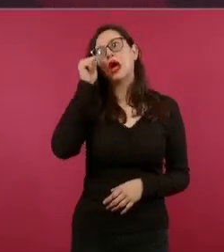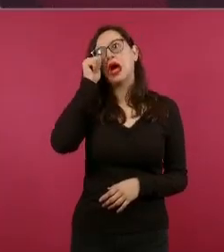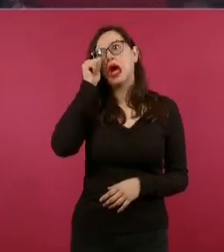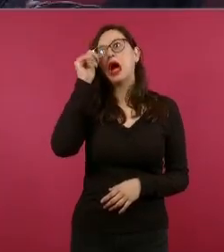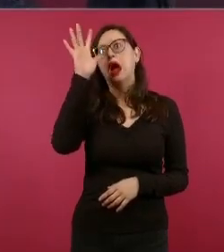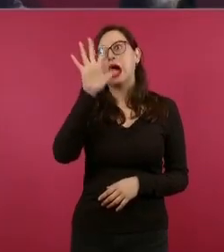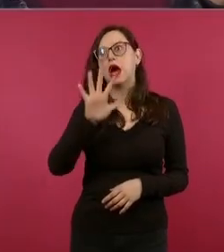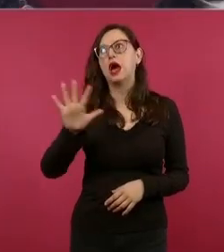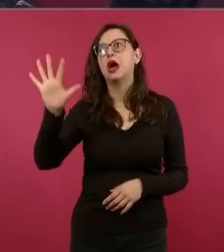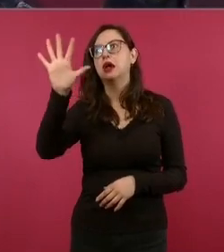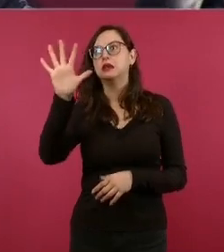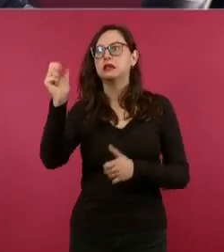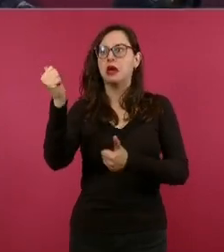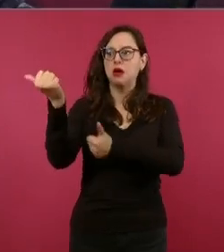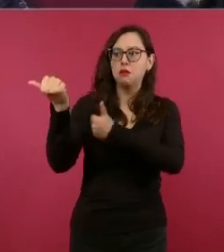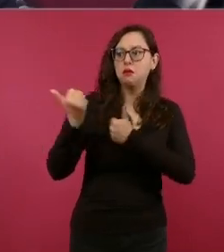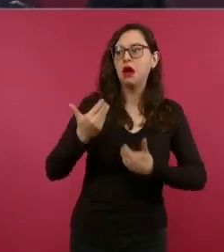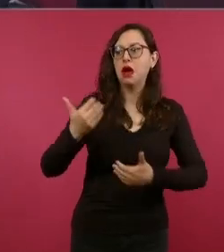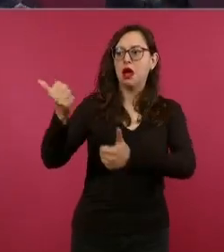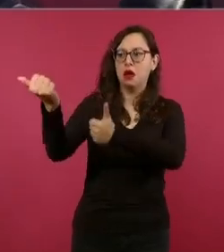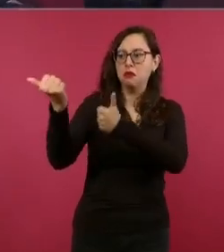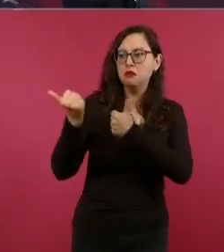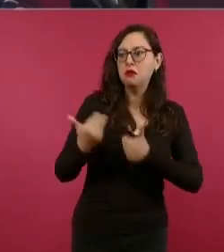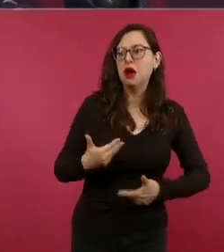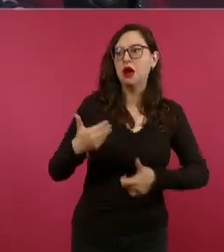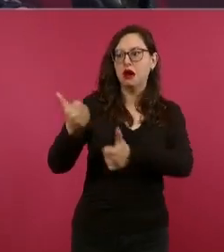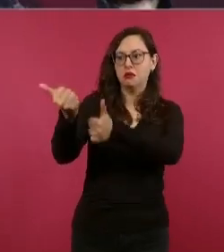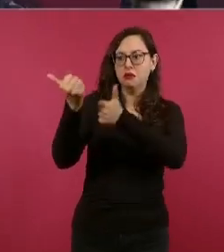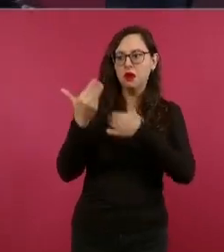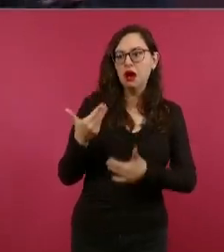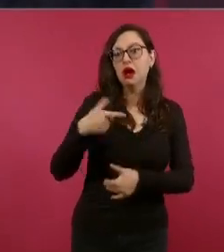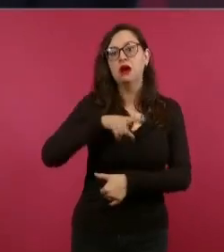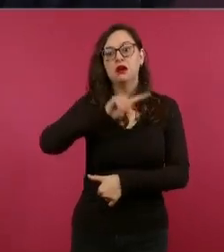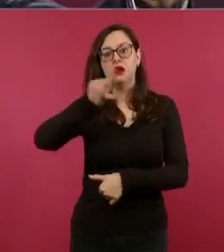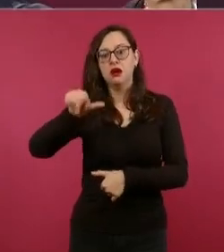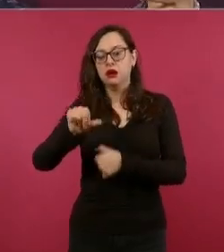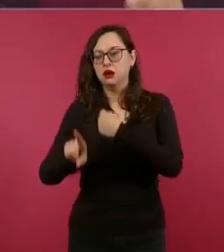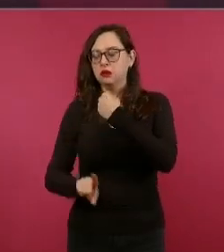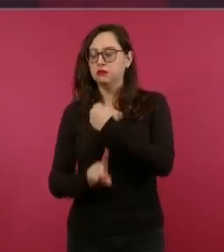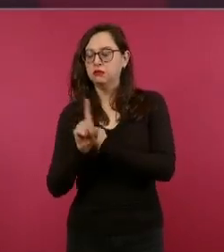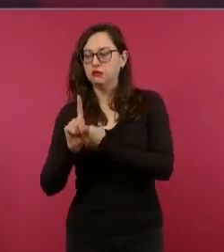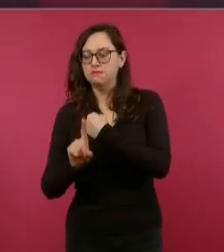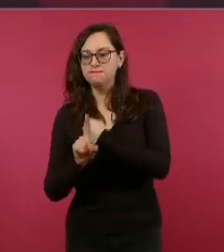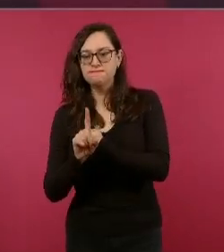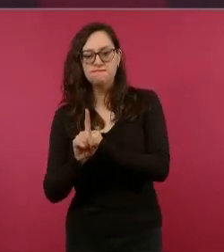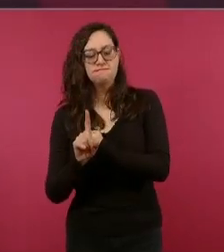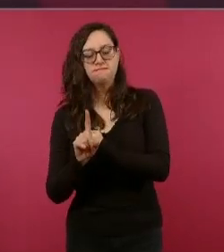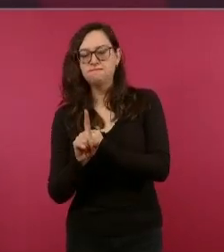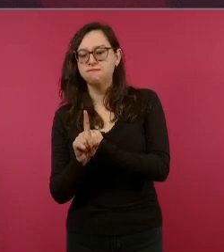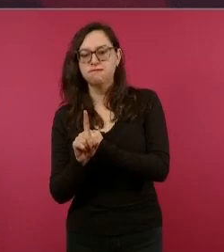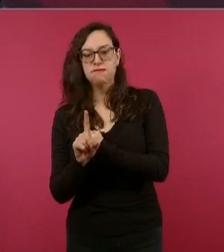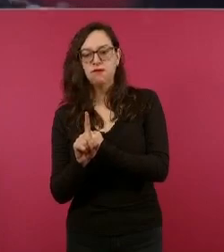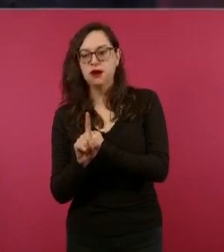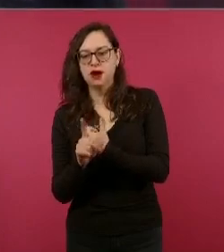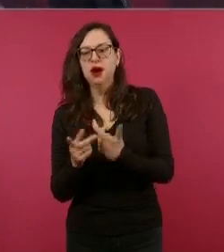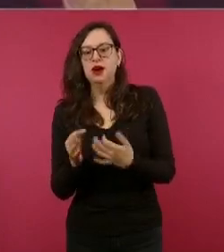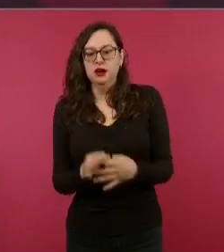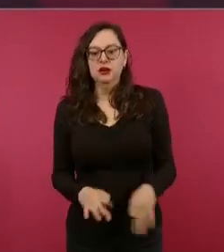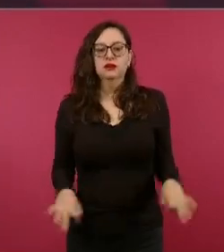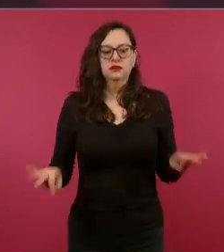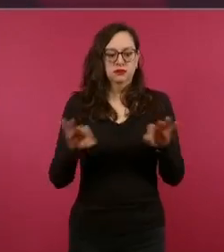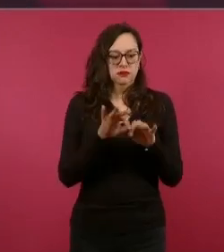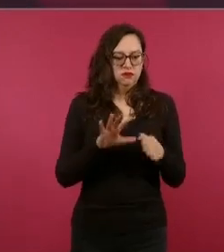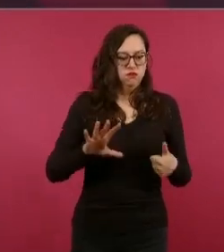de fortalecer América del Norte como una región y posteriormente fortalecer a toda América.